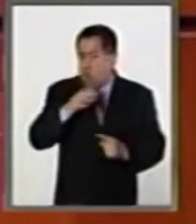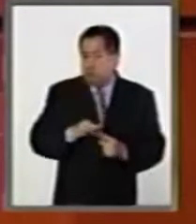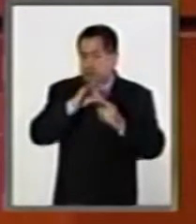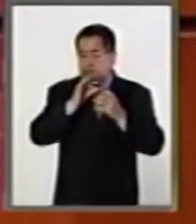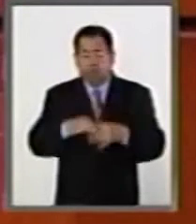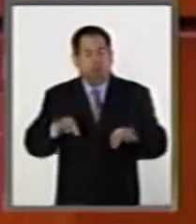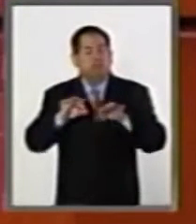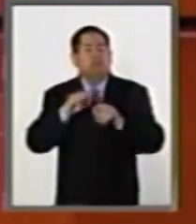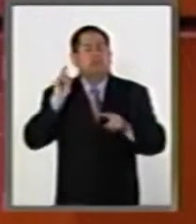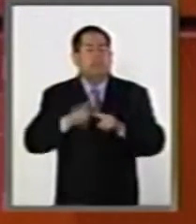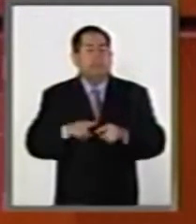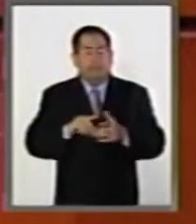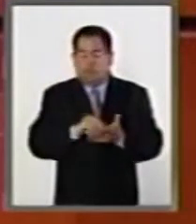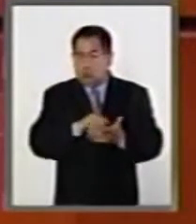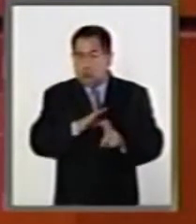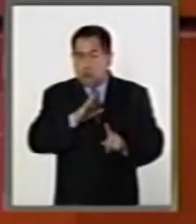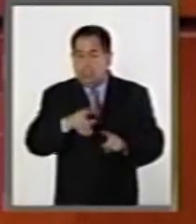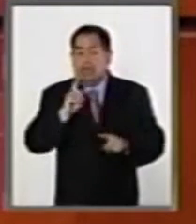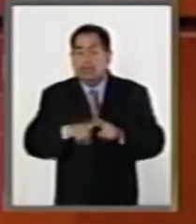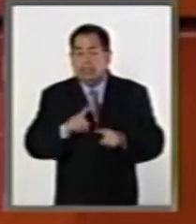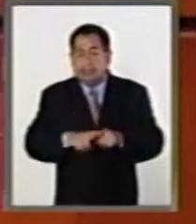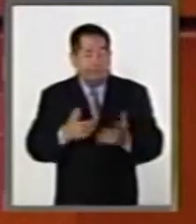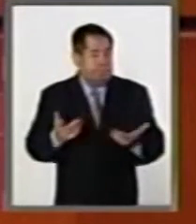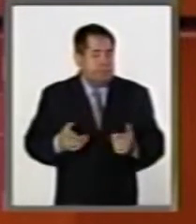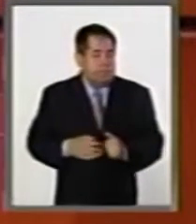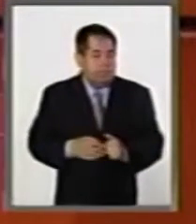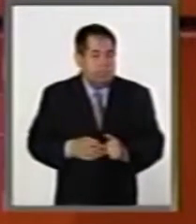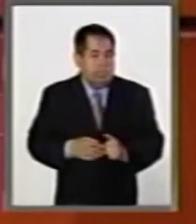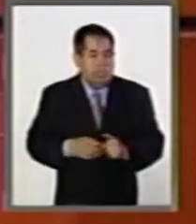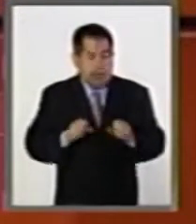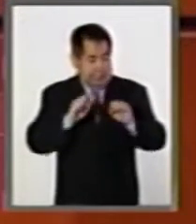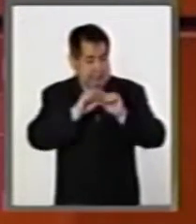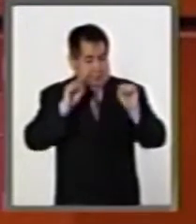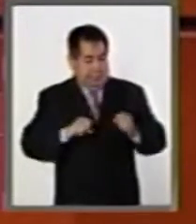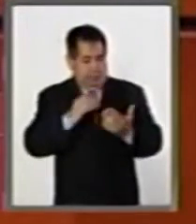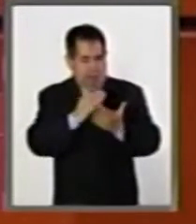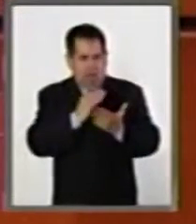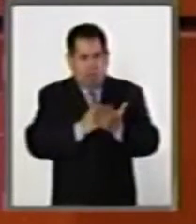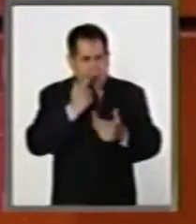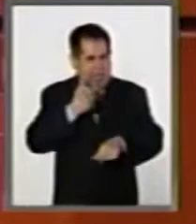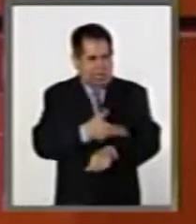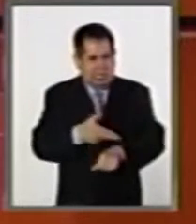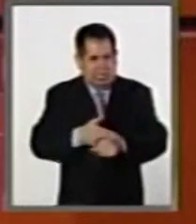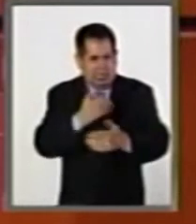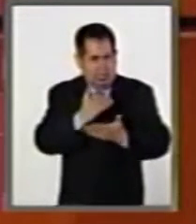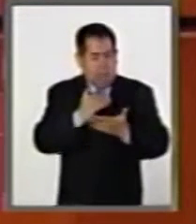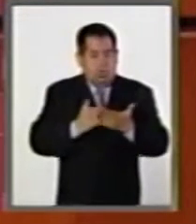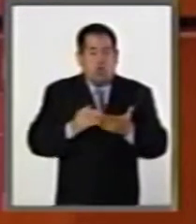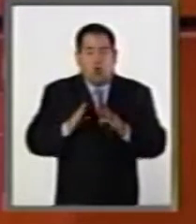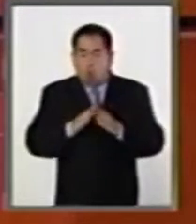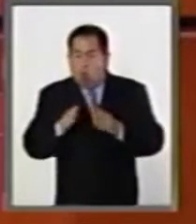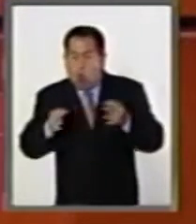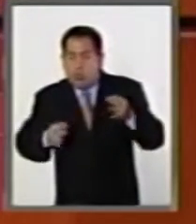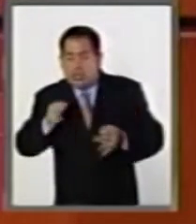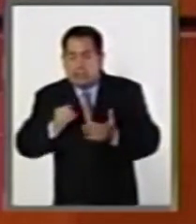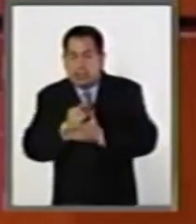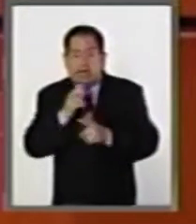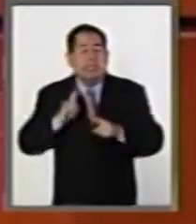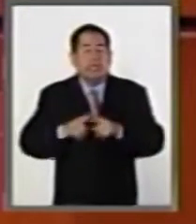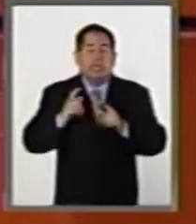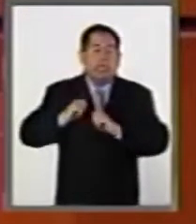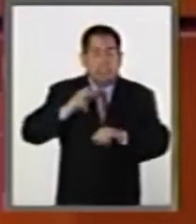que el sistema por el cual se sustanciarán las acciones y recursos judiciales será el